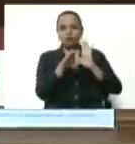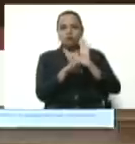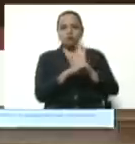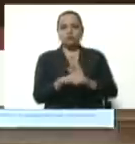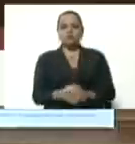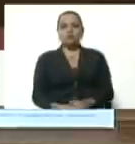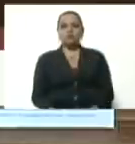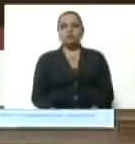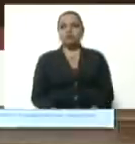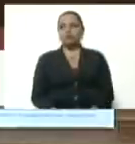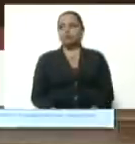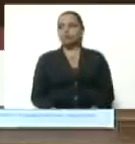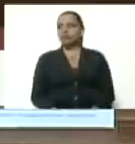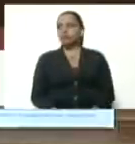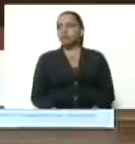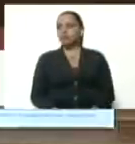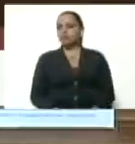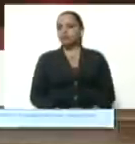constitución.